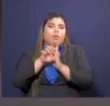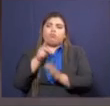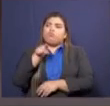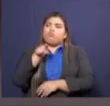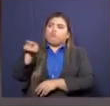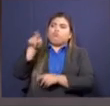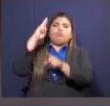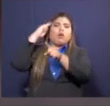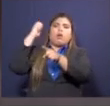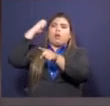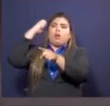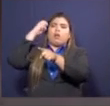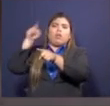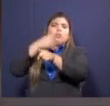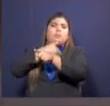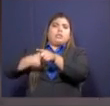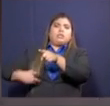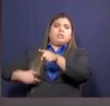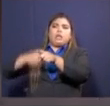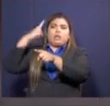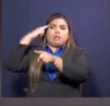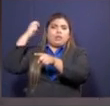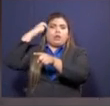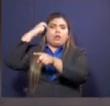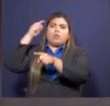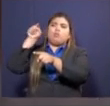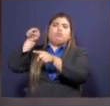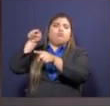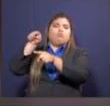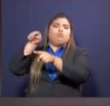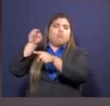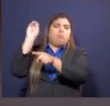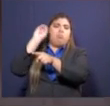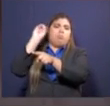que Nito Cortizo o el presidente Cortizo, como ustedes lo quieran llamar,